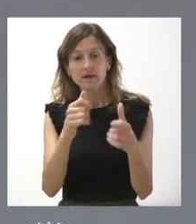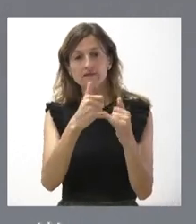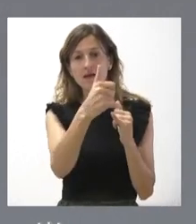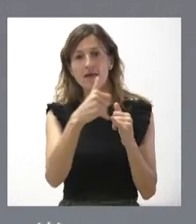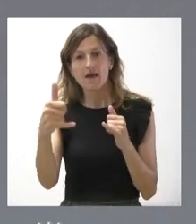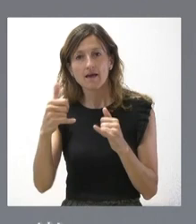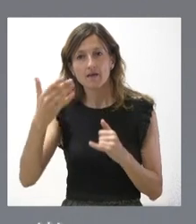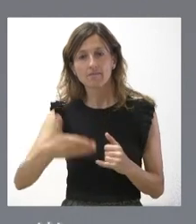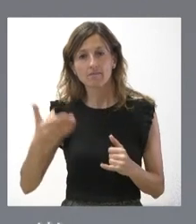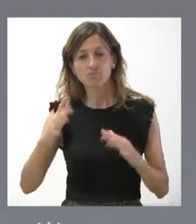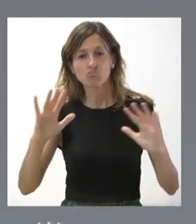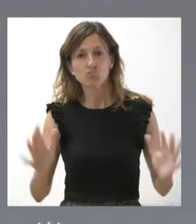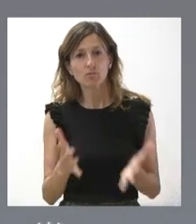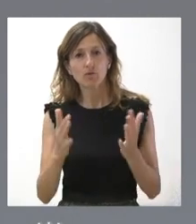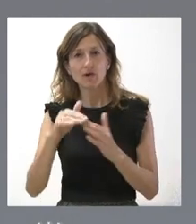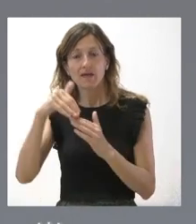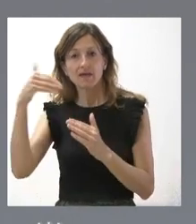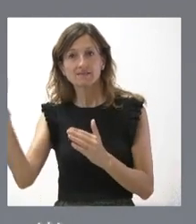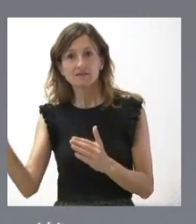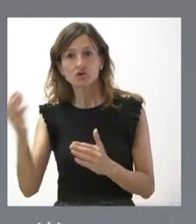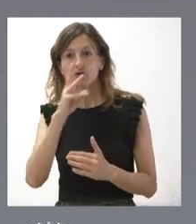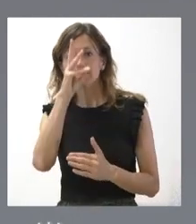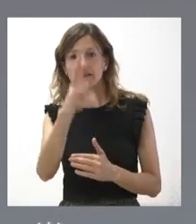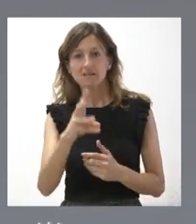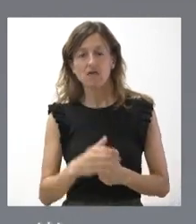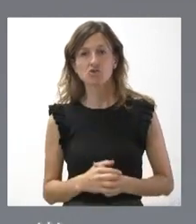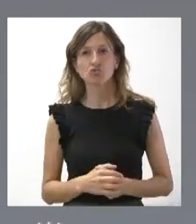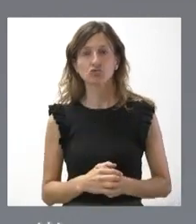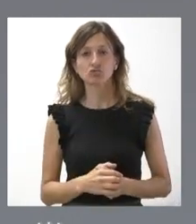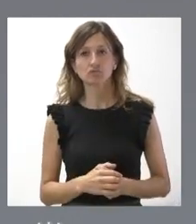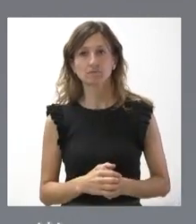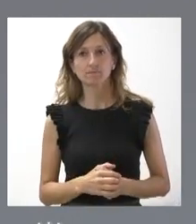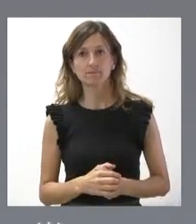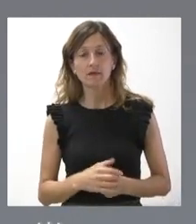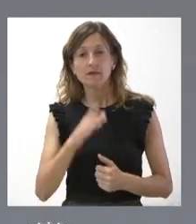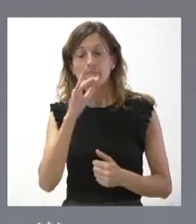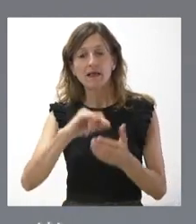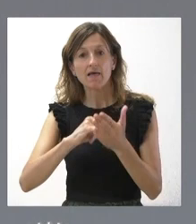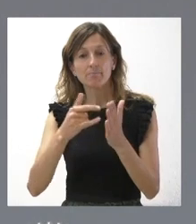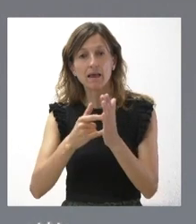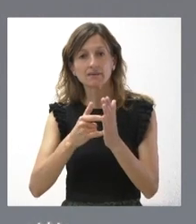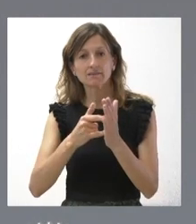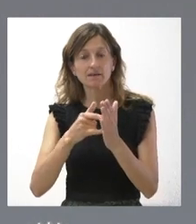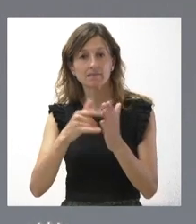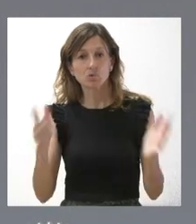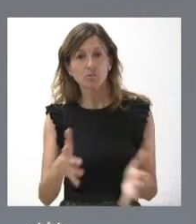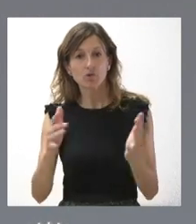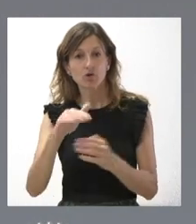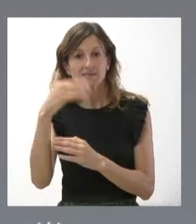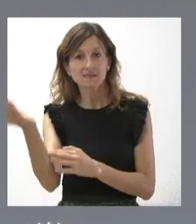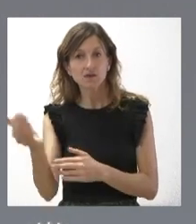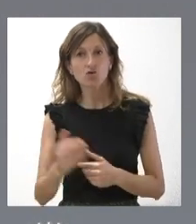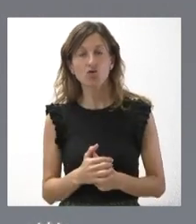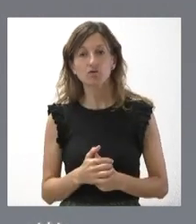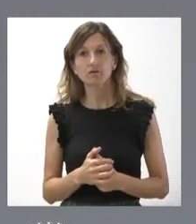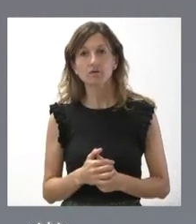fundamental de la promoción exterior a 3 años. Estamos desarrollando un plan de promoción exterior con mucha incidencia